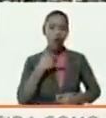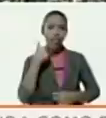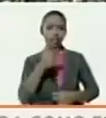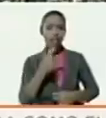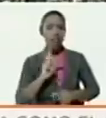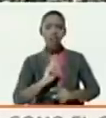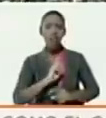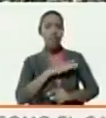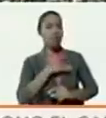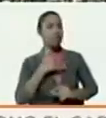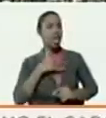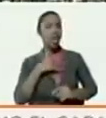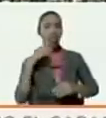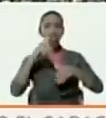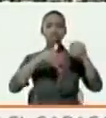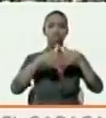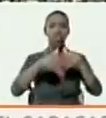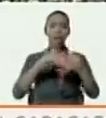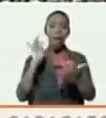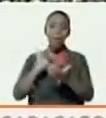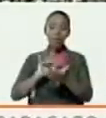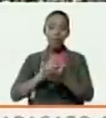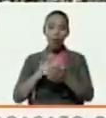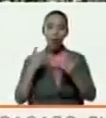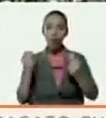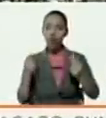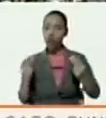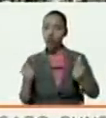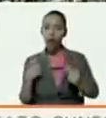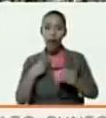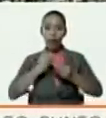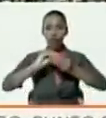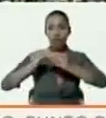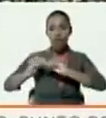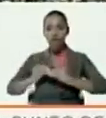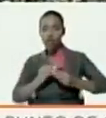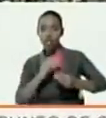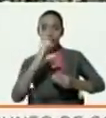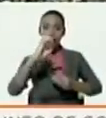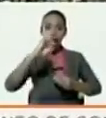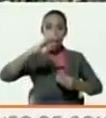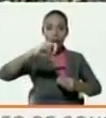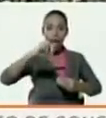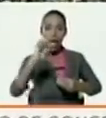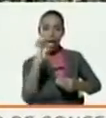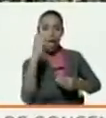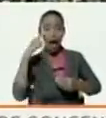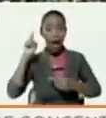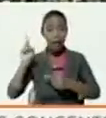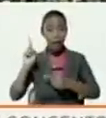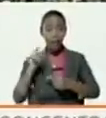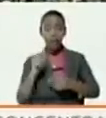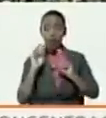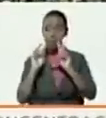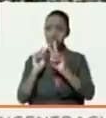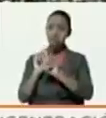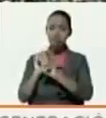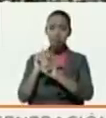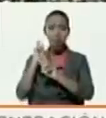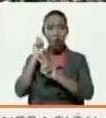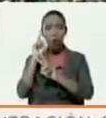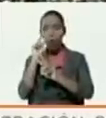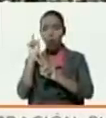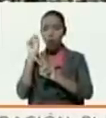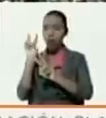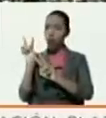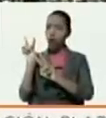quieren elecciones estén participando activamente en la conformación de ese CNE. Ayer vimos a Stalin González. Stalin González